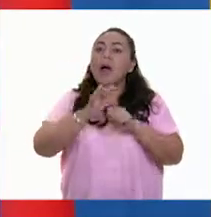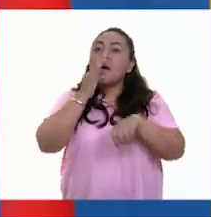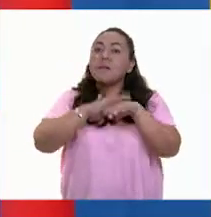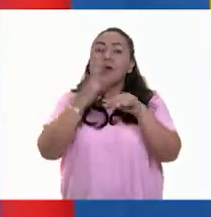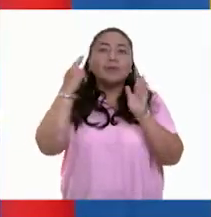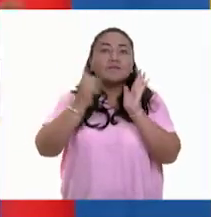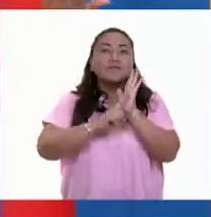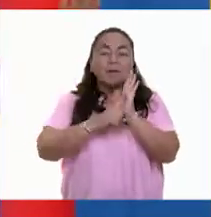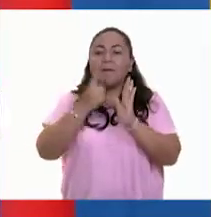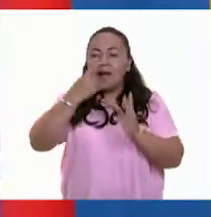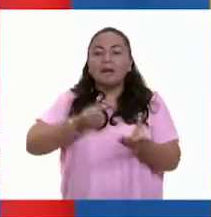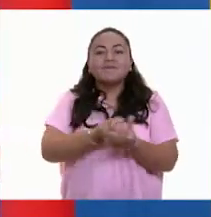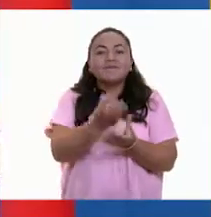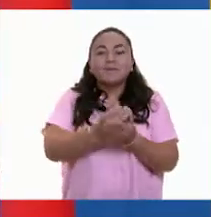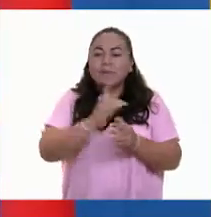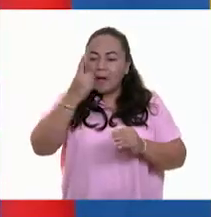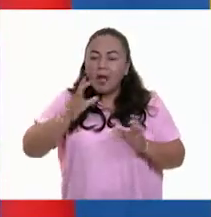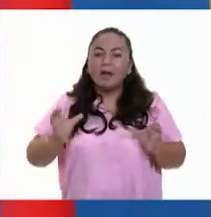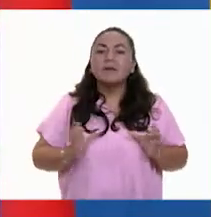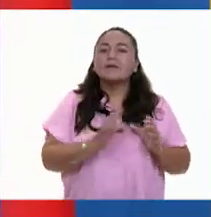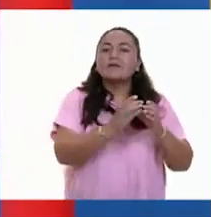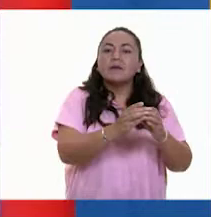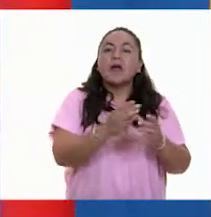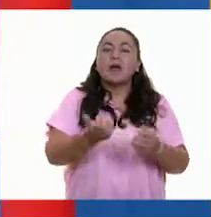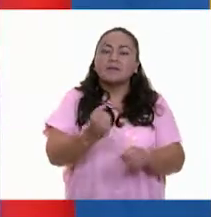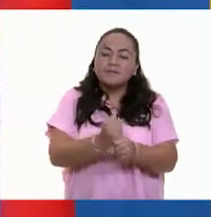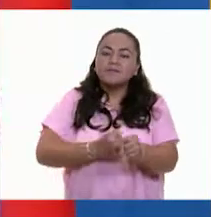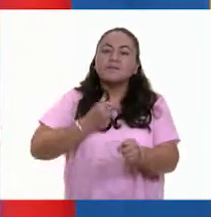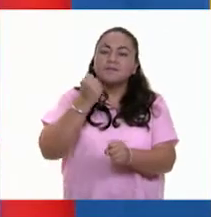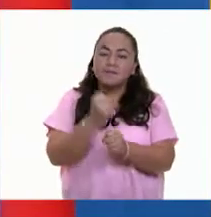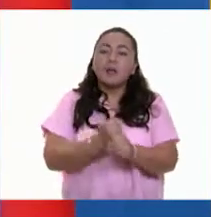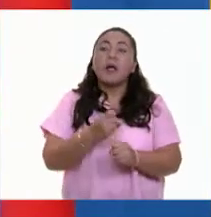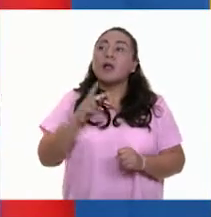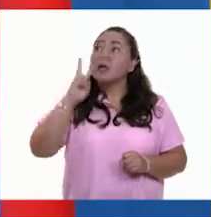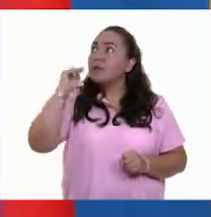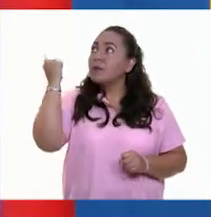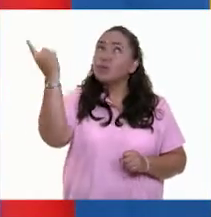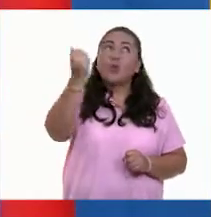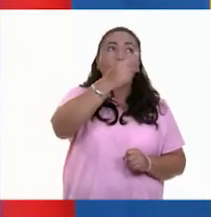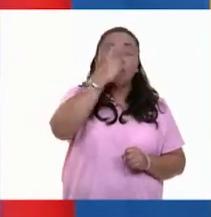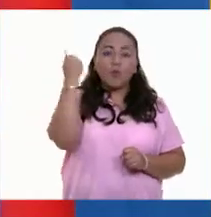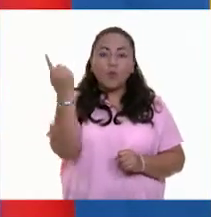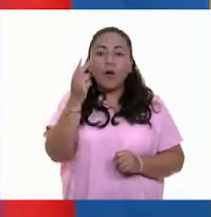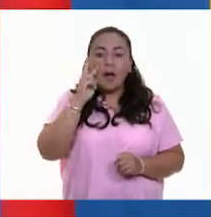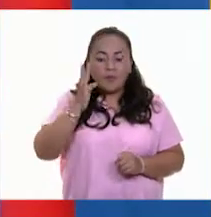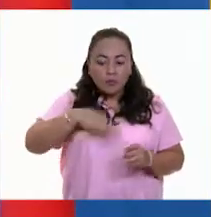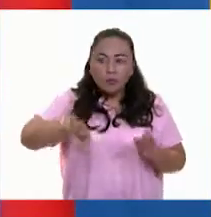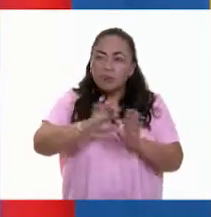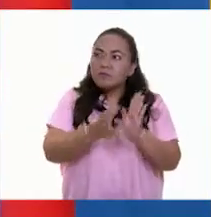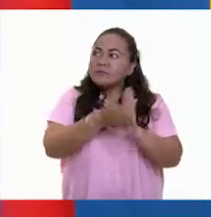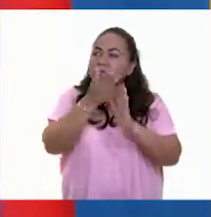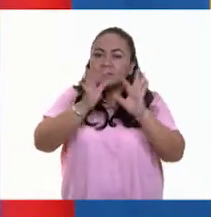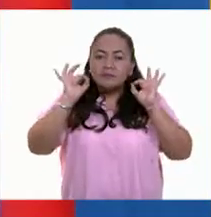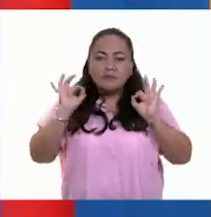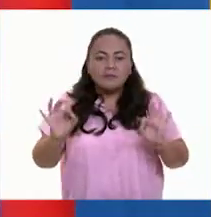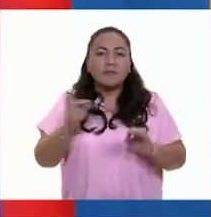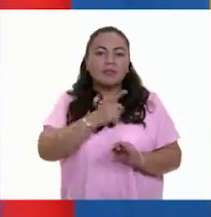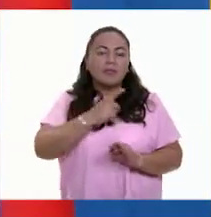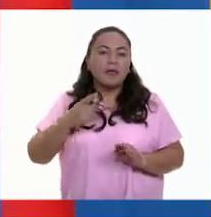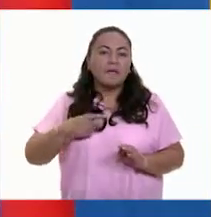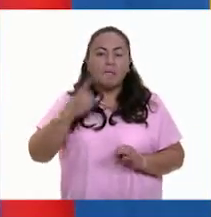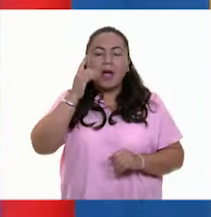incluso verificar que las instalaciones se encuentren de la mejor manera para evitar desastres. Todas las empresas